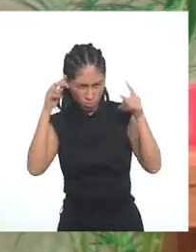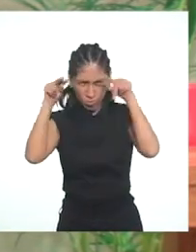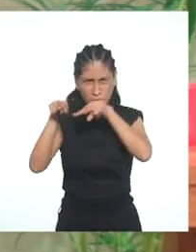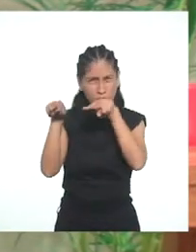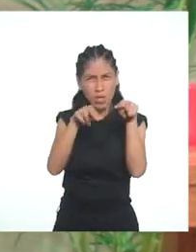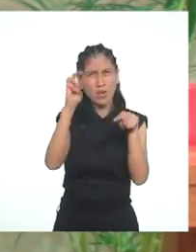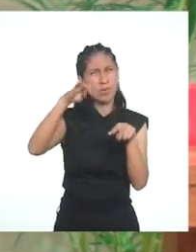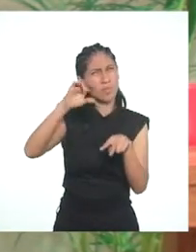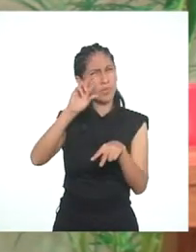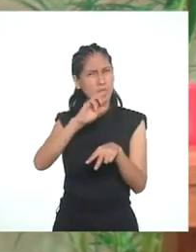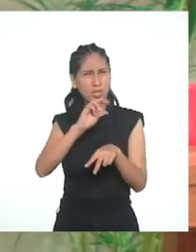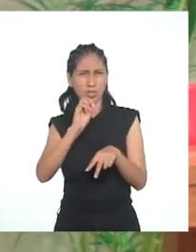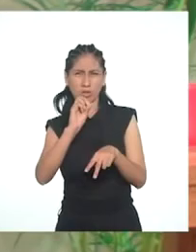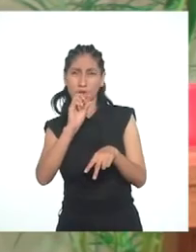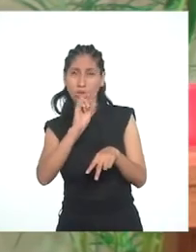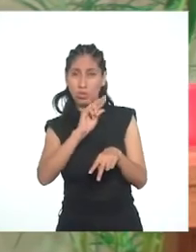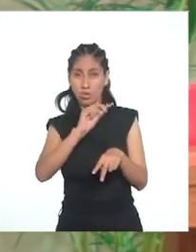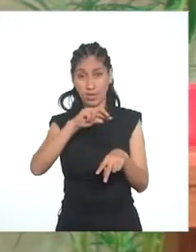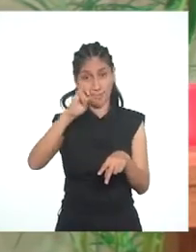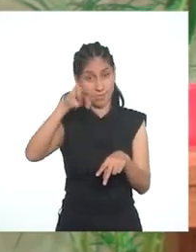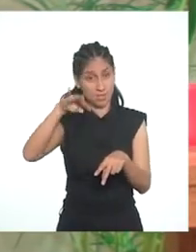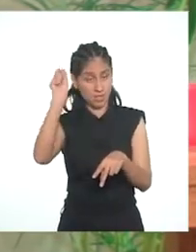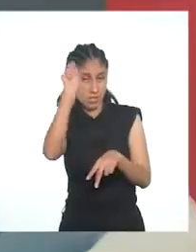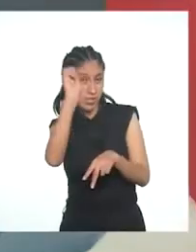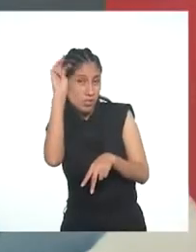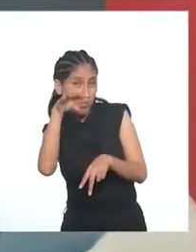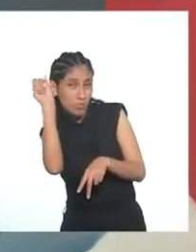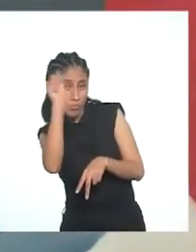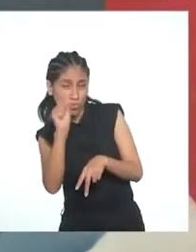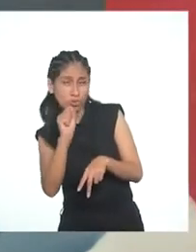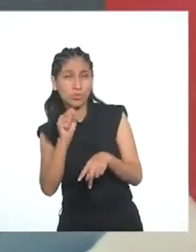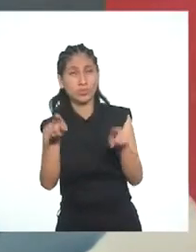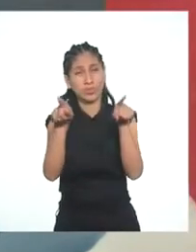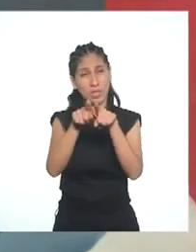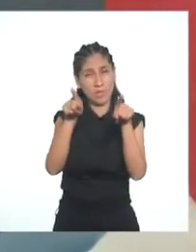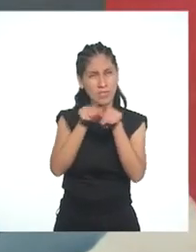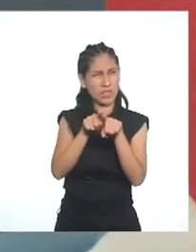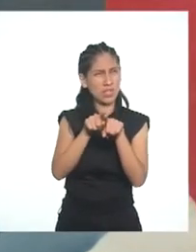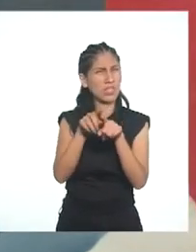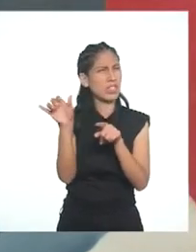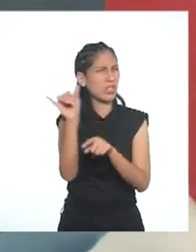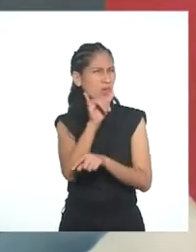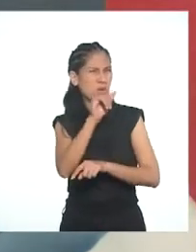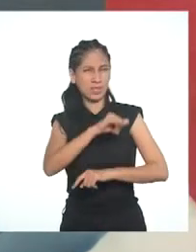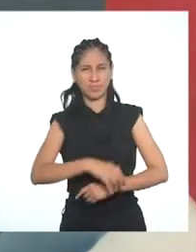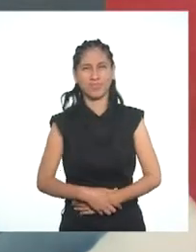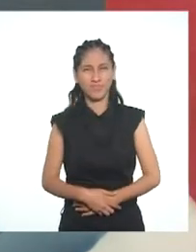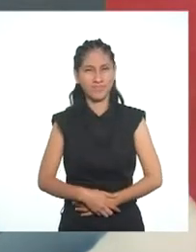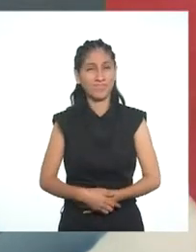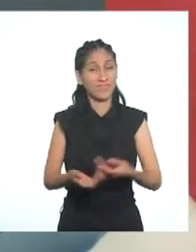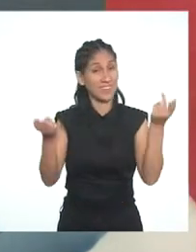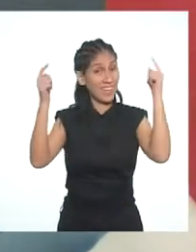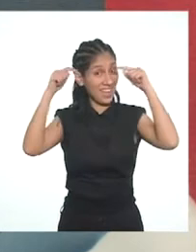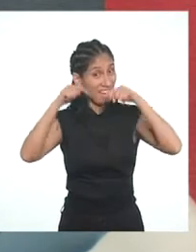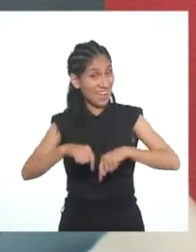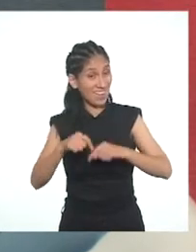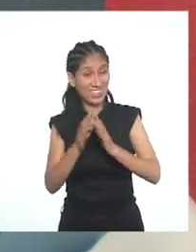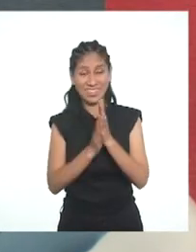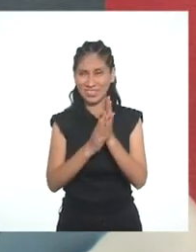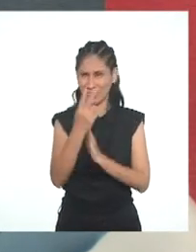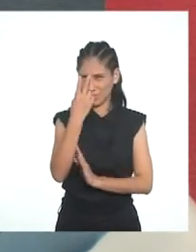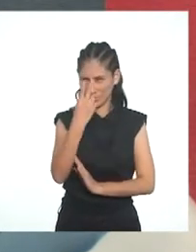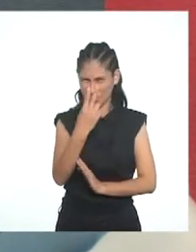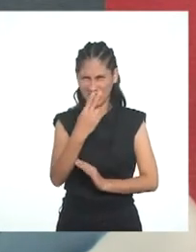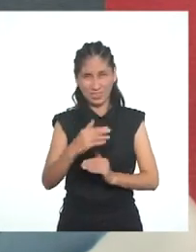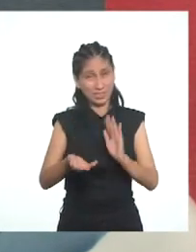hay que saber cómo interactuar con estos para no perjudicarnos. Como con cada componente de la naturaleza, mi querido Mario. Ahora demos